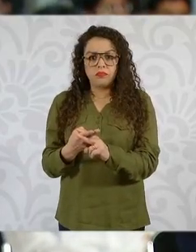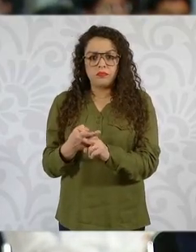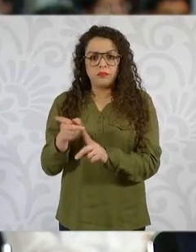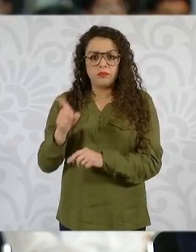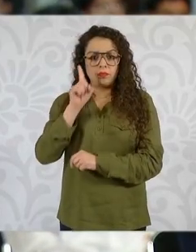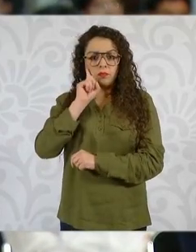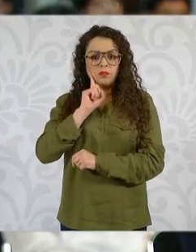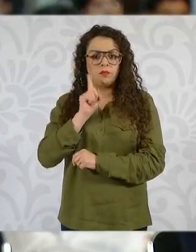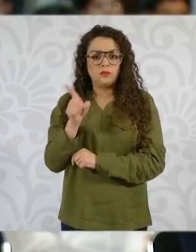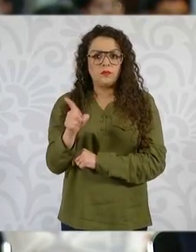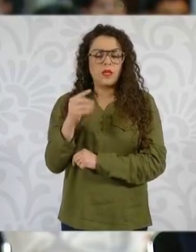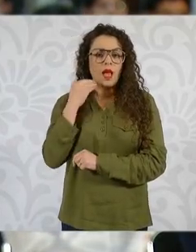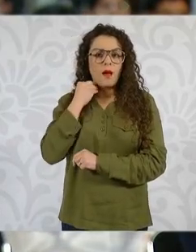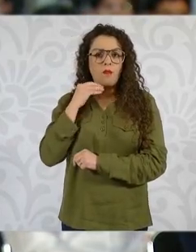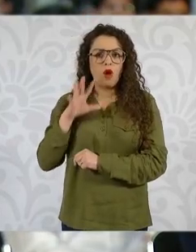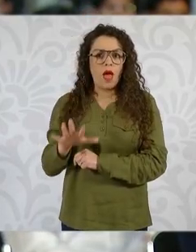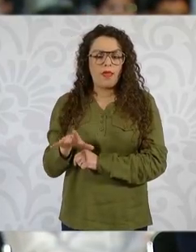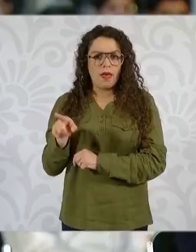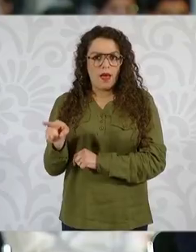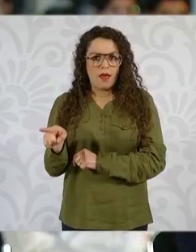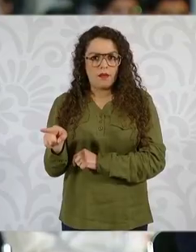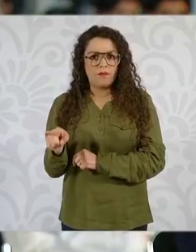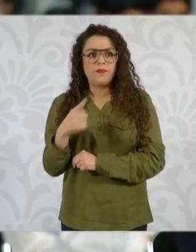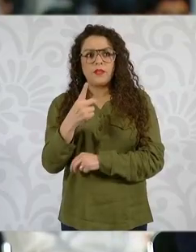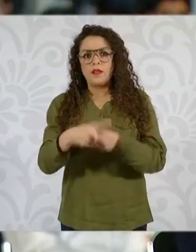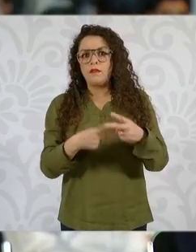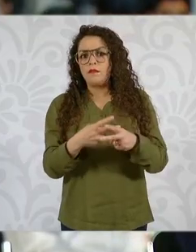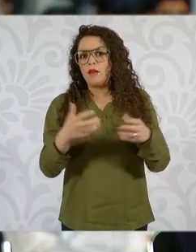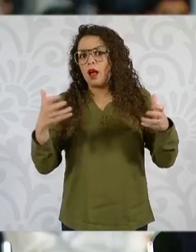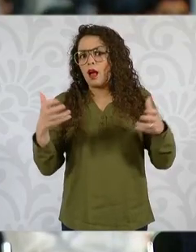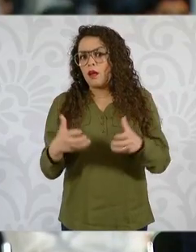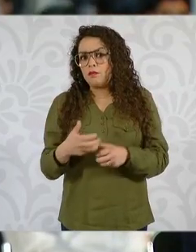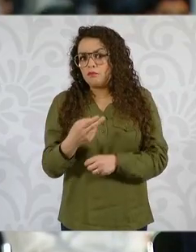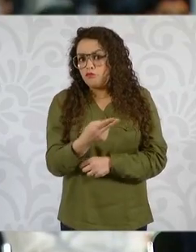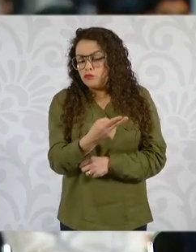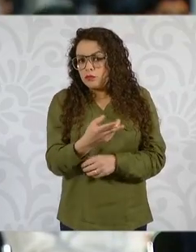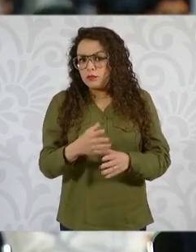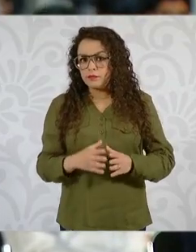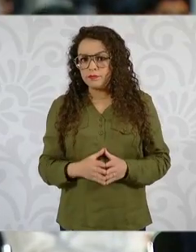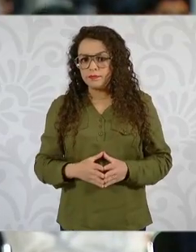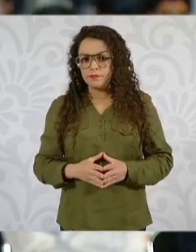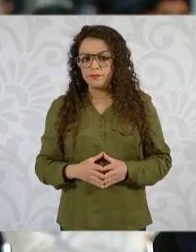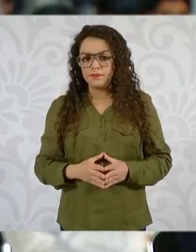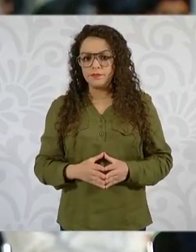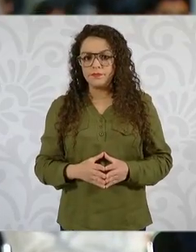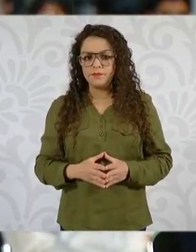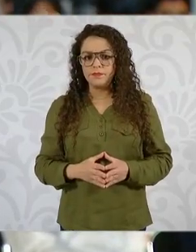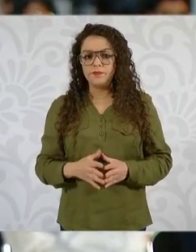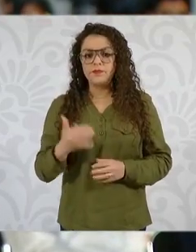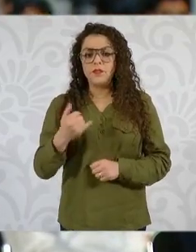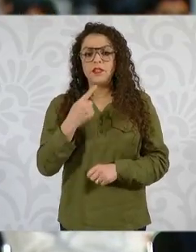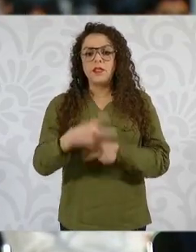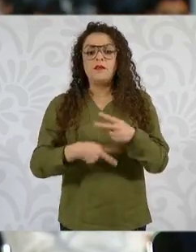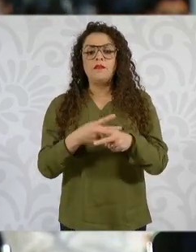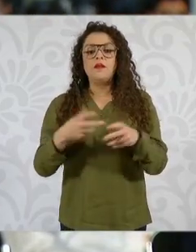caso del asesinato de la abogada y qué medios de implementación se tomarán para o si se tomaría